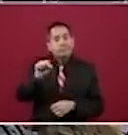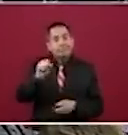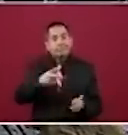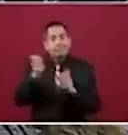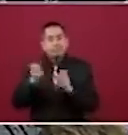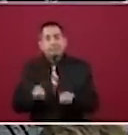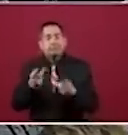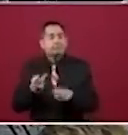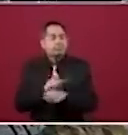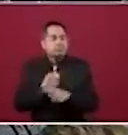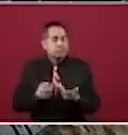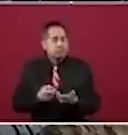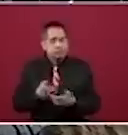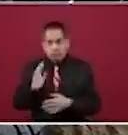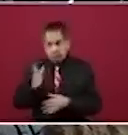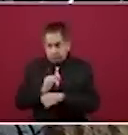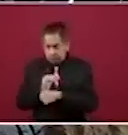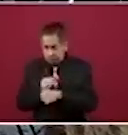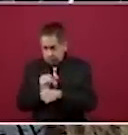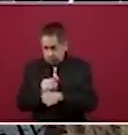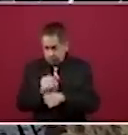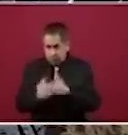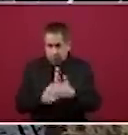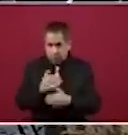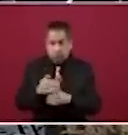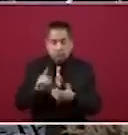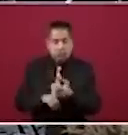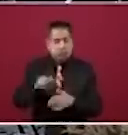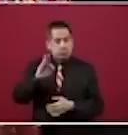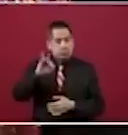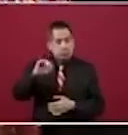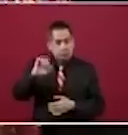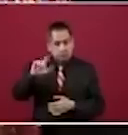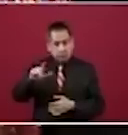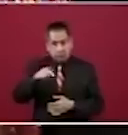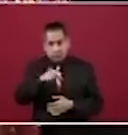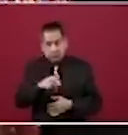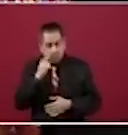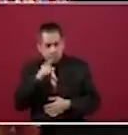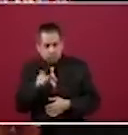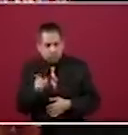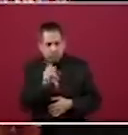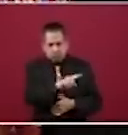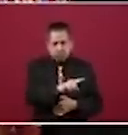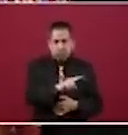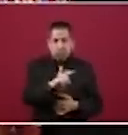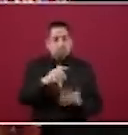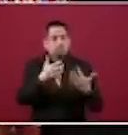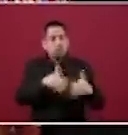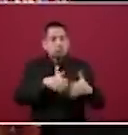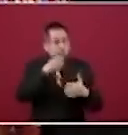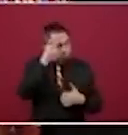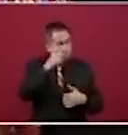Hay investigaciones muy avanzadas ahorita en la fiscalía que ya ligan a los empresarios del gas con